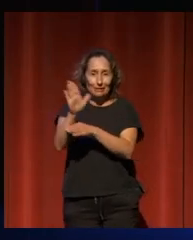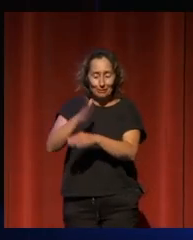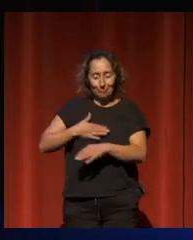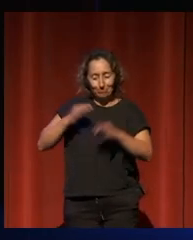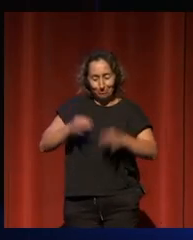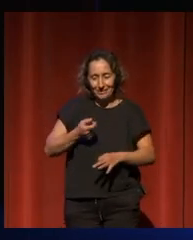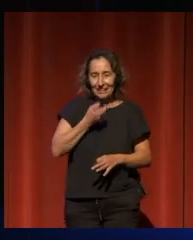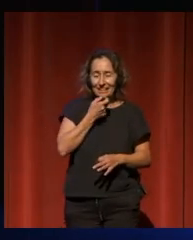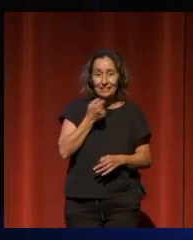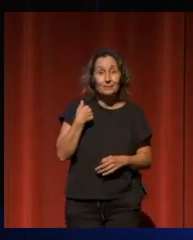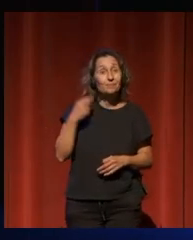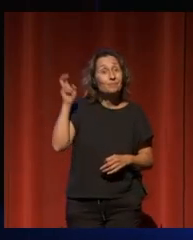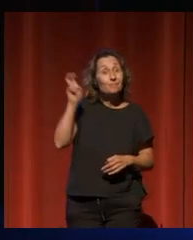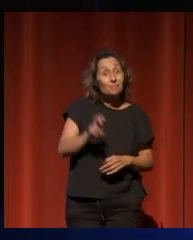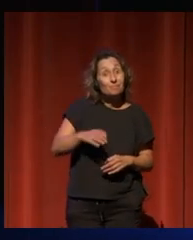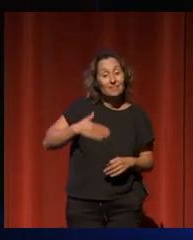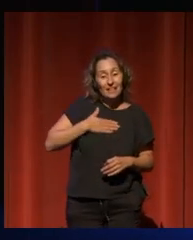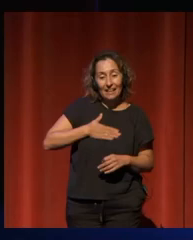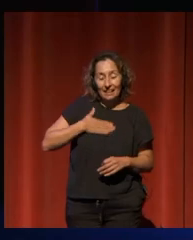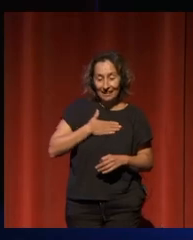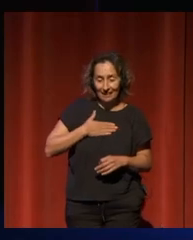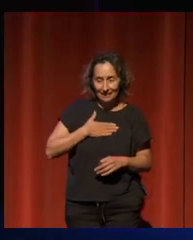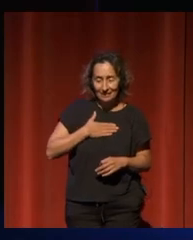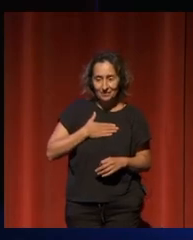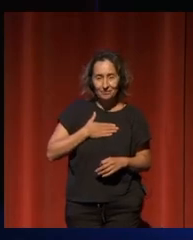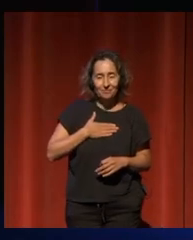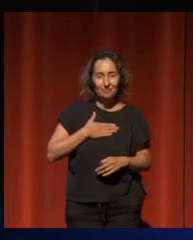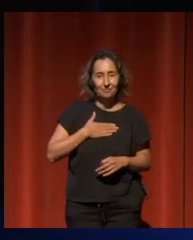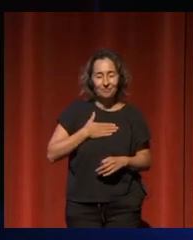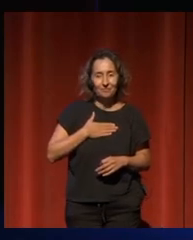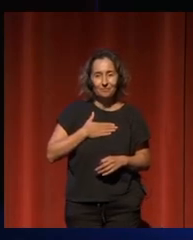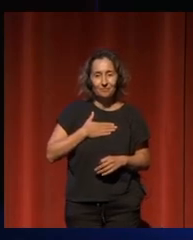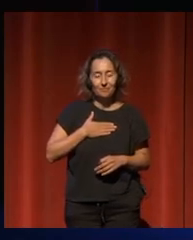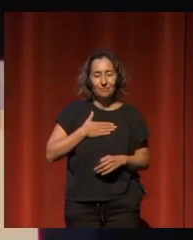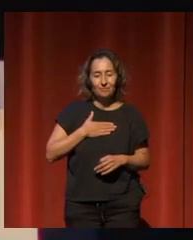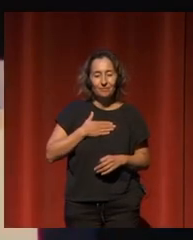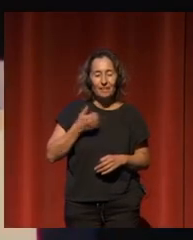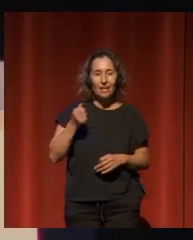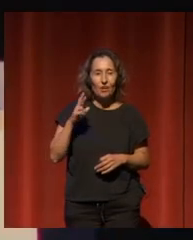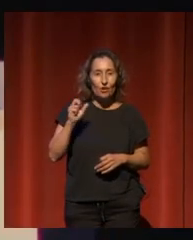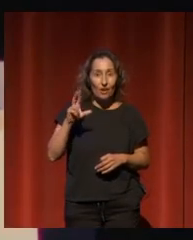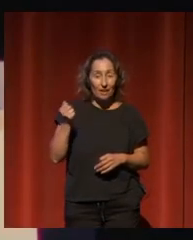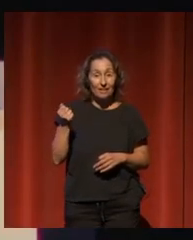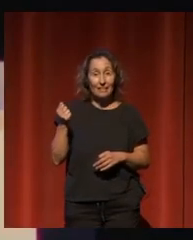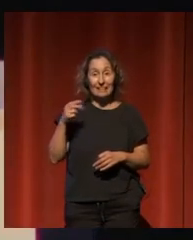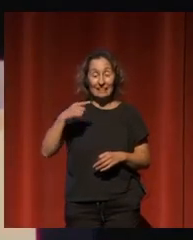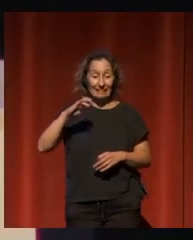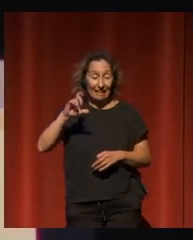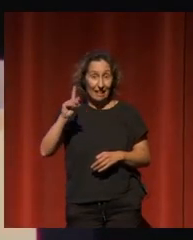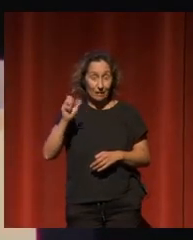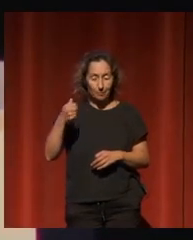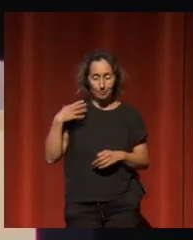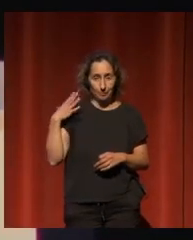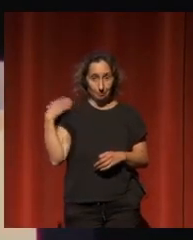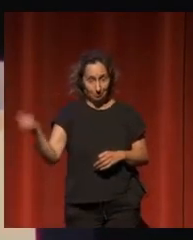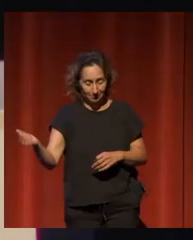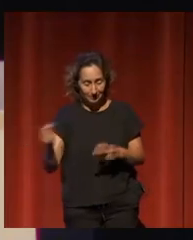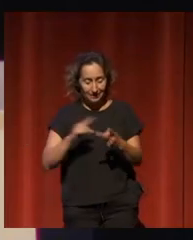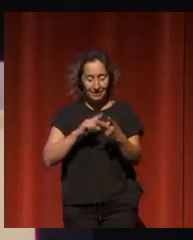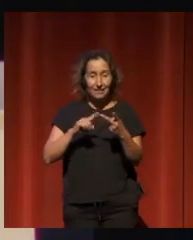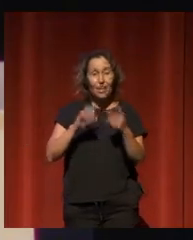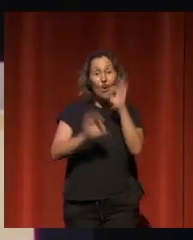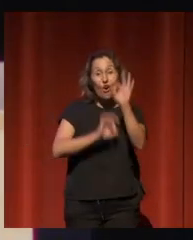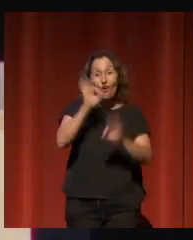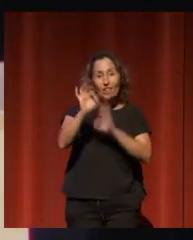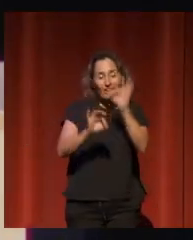un placer estar aquí Muchas gracias a Laura guindal Muchas gracias a la organización es un